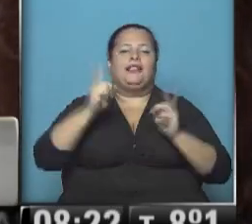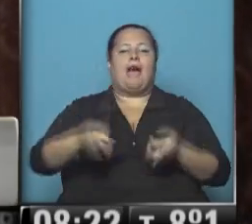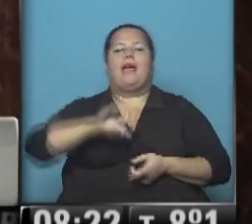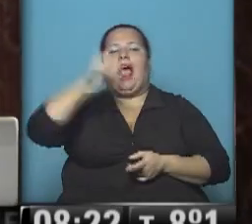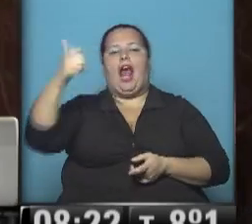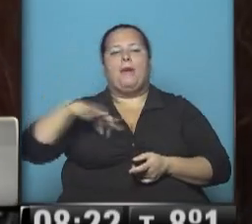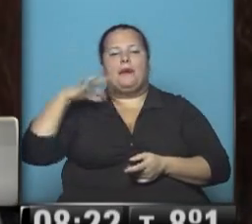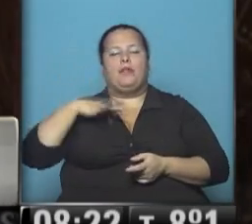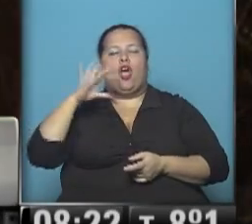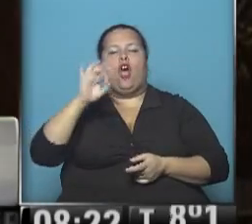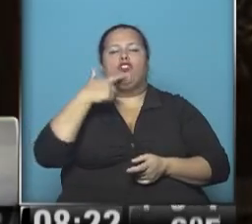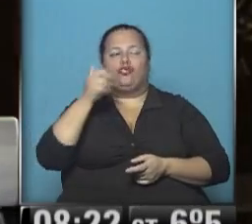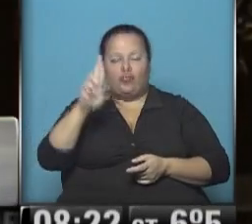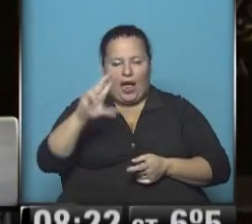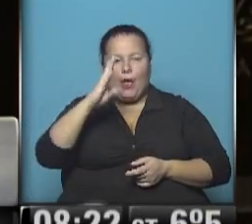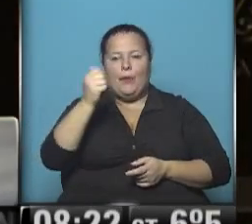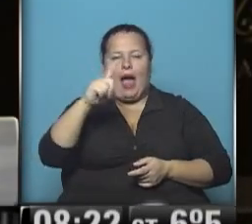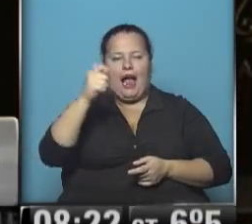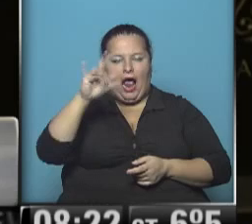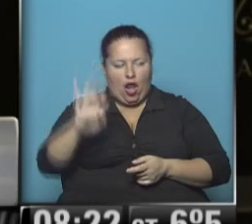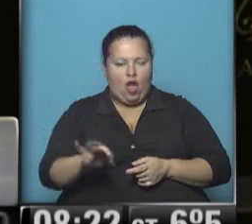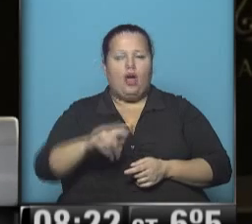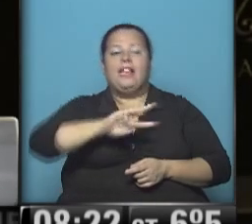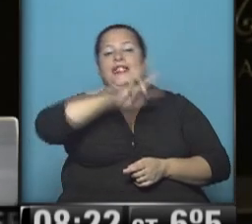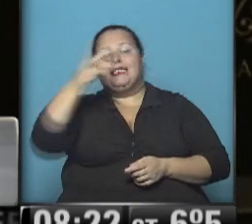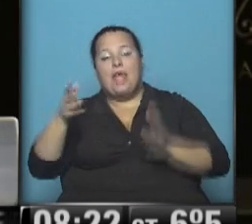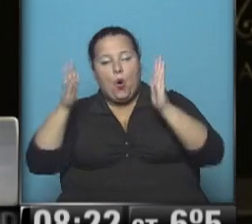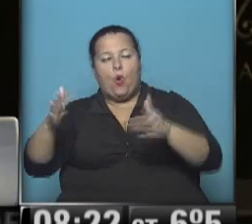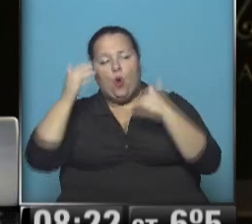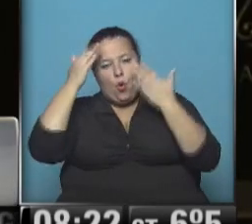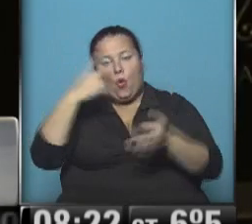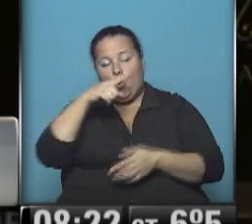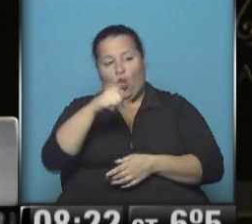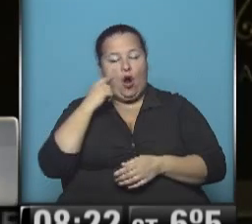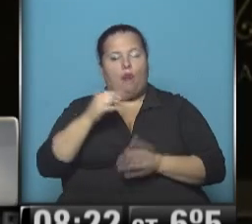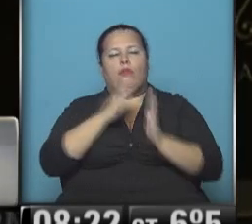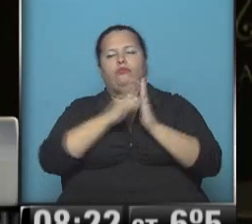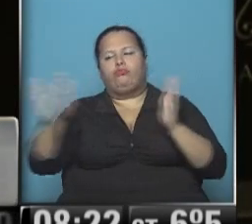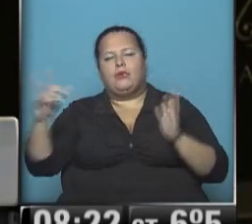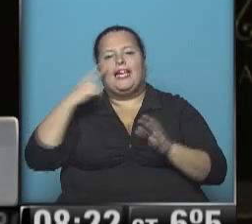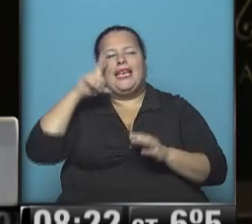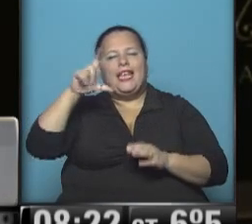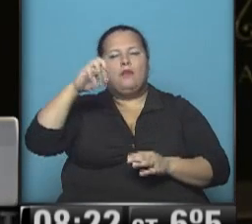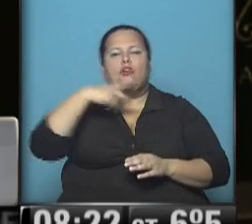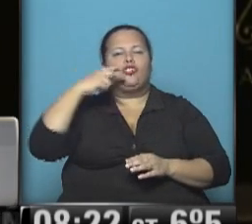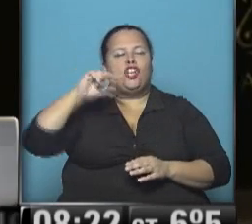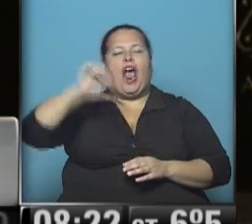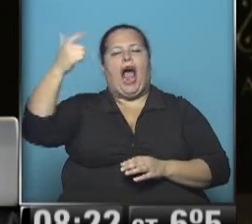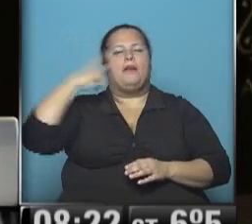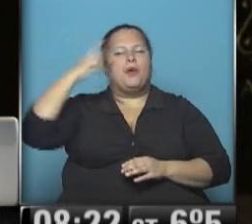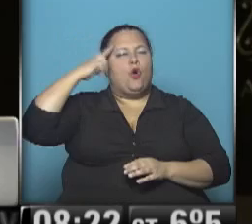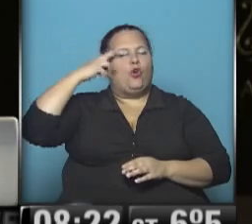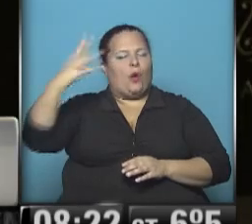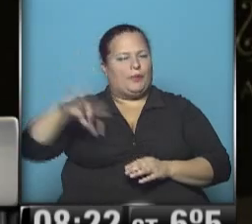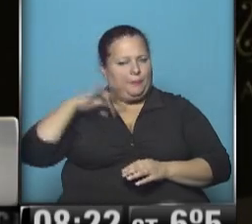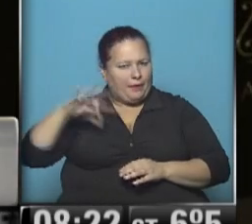ganador del Oscar, Luis Bacalov. Una segunda parte que estuvo dedicada precisamente a este último, recorriendo Il Postino, por la cual ganó el Oscar allá por el